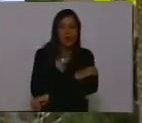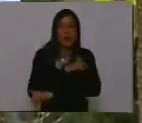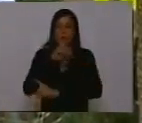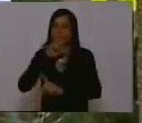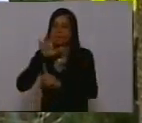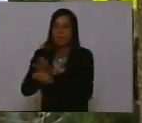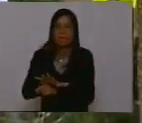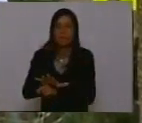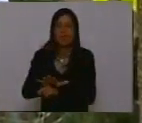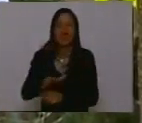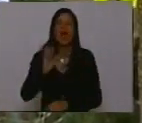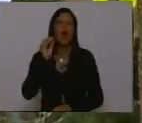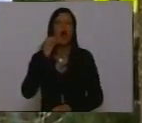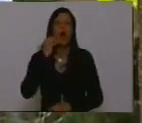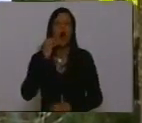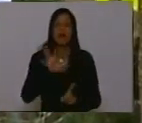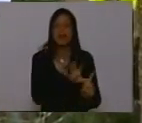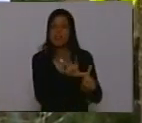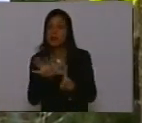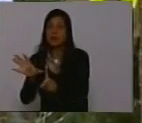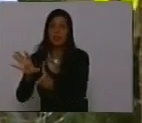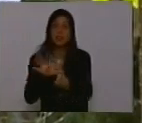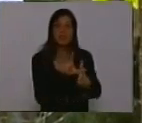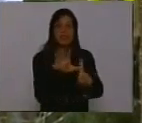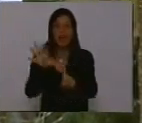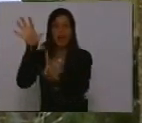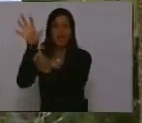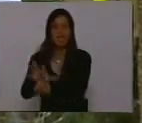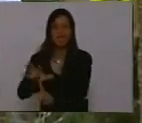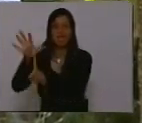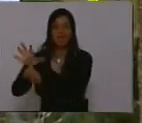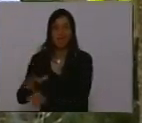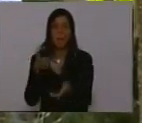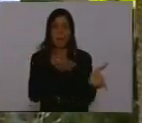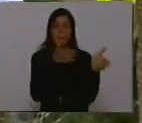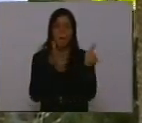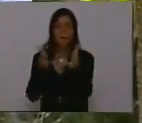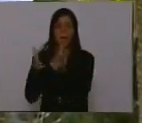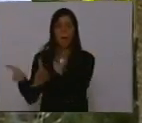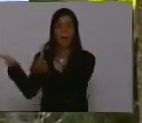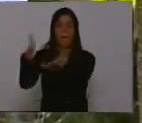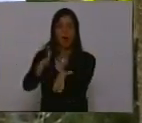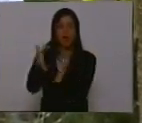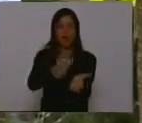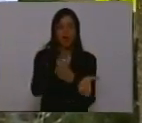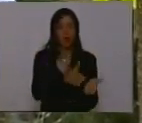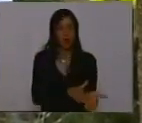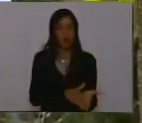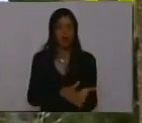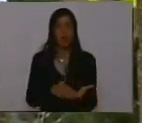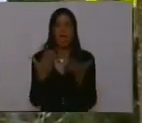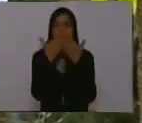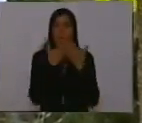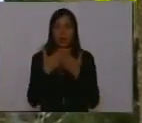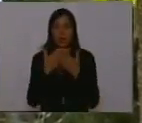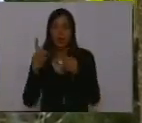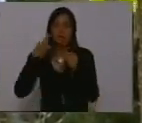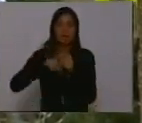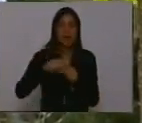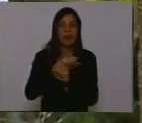donde la juventud era perseguida, reprimida, masacrada, sin herramientas para el estudio, para el